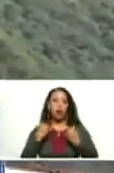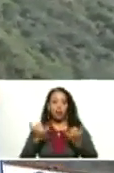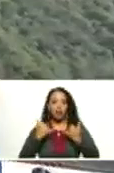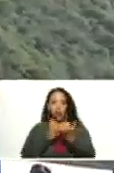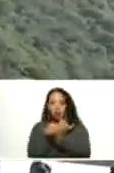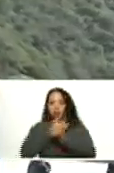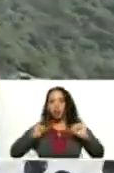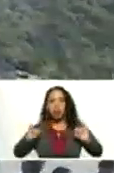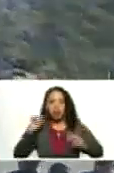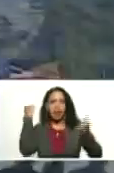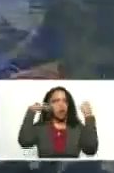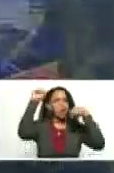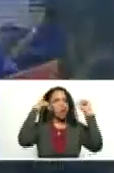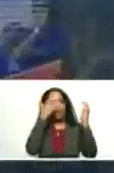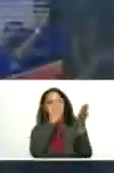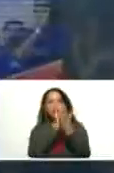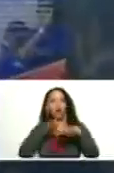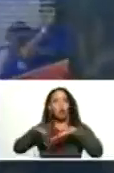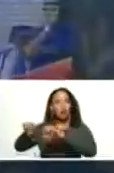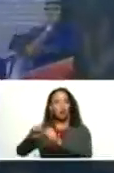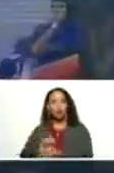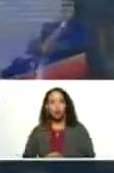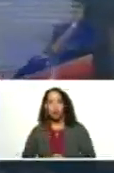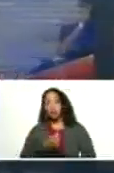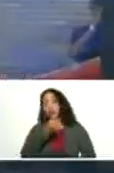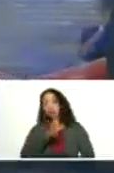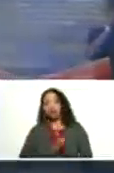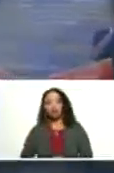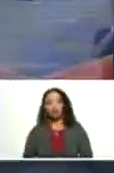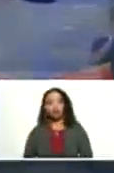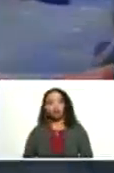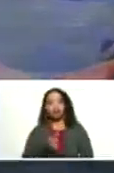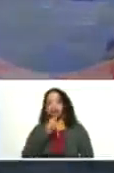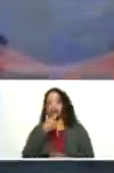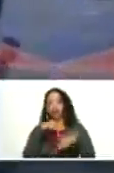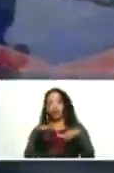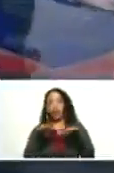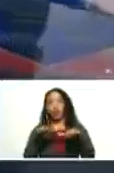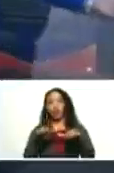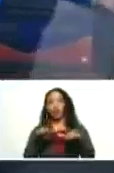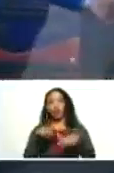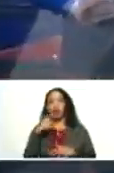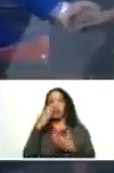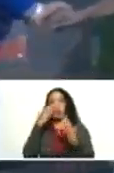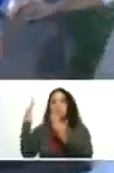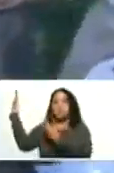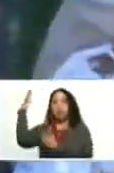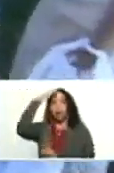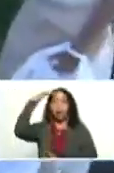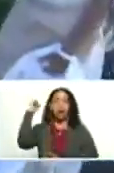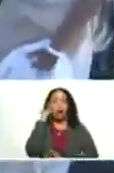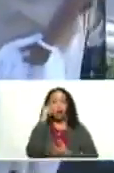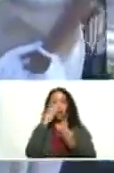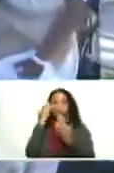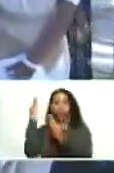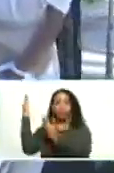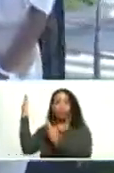para ser rebeldes frente a los imperios. Bueno, una belleza, pues. Ese Miranda que usted ve ahí, presidente,